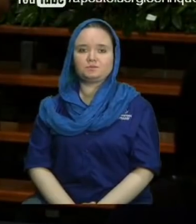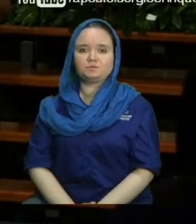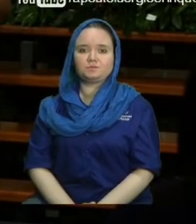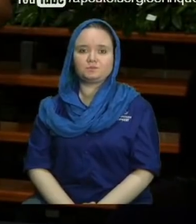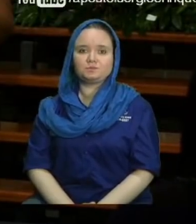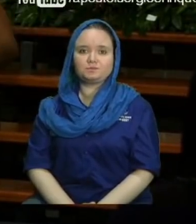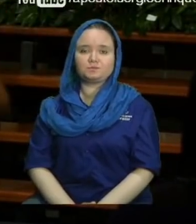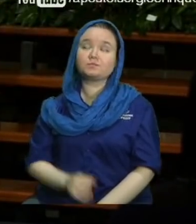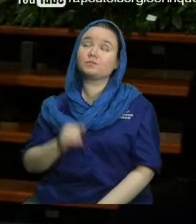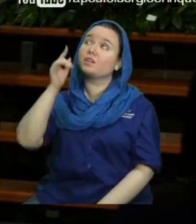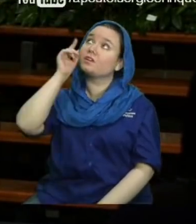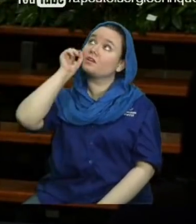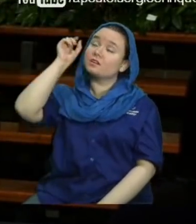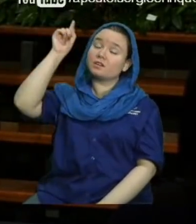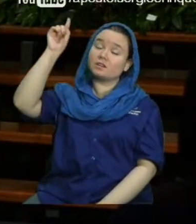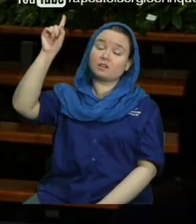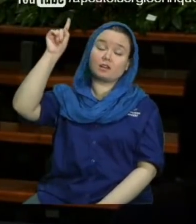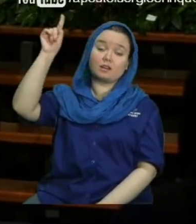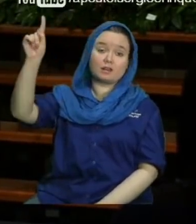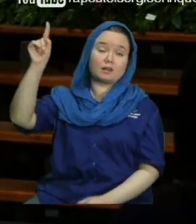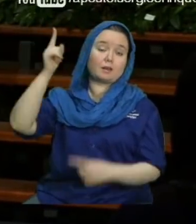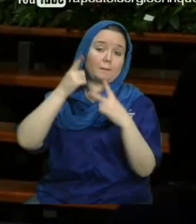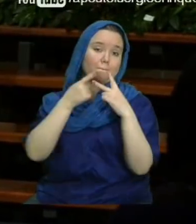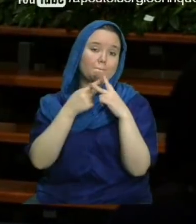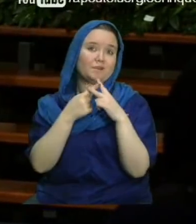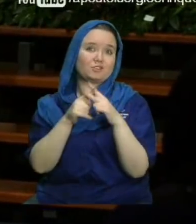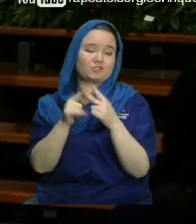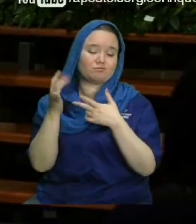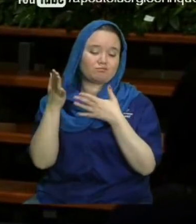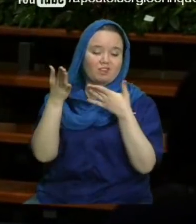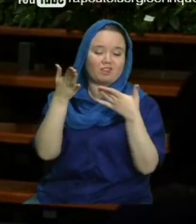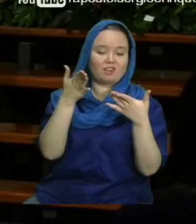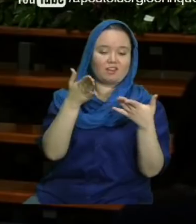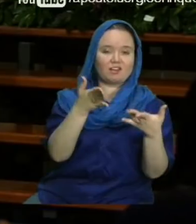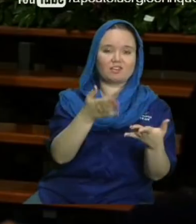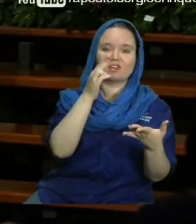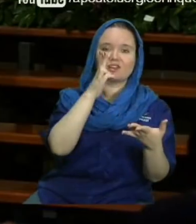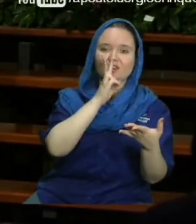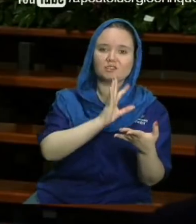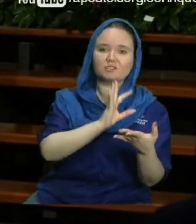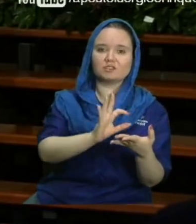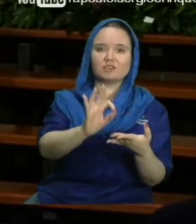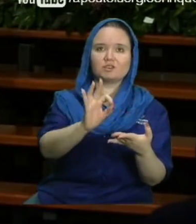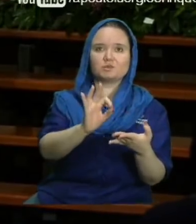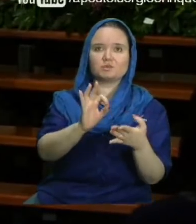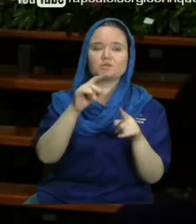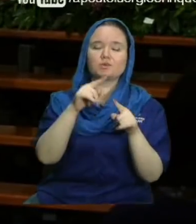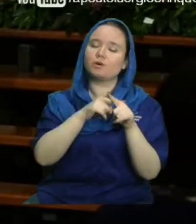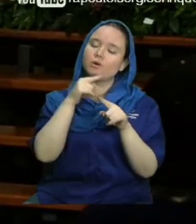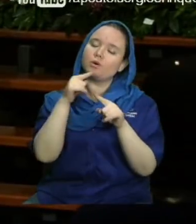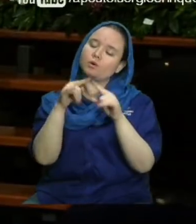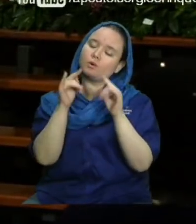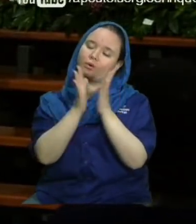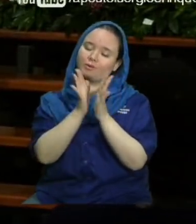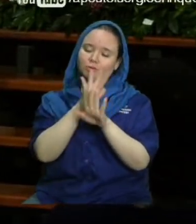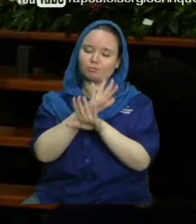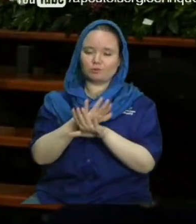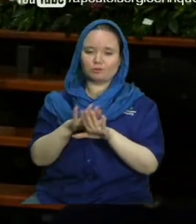que empezó a multiplicarse, empezó a multiplicar a sus ungidos cuando entregó su